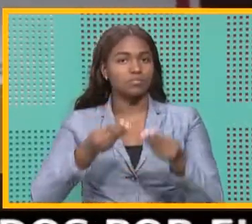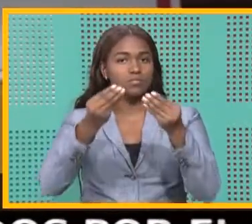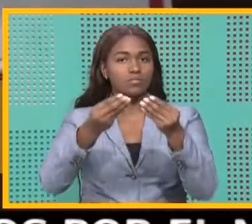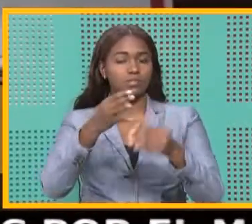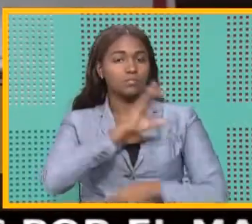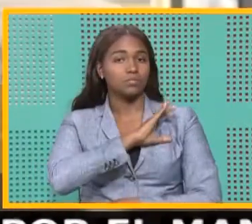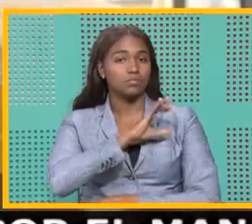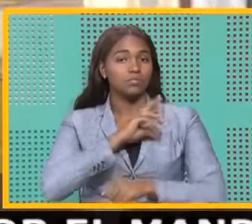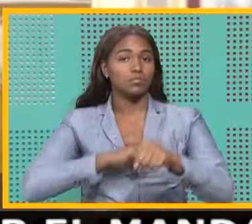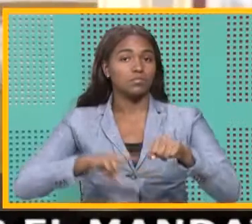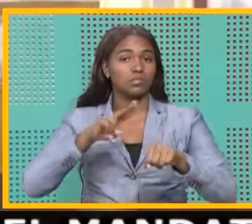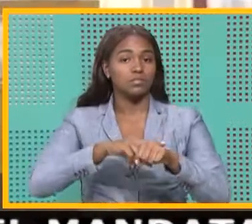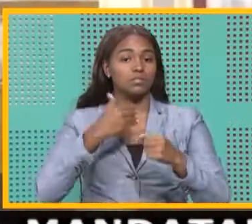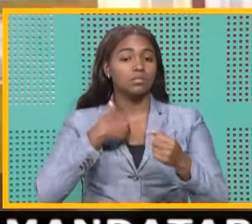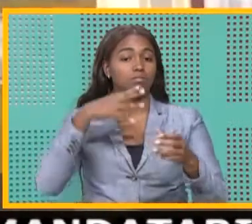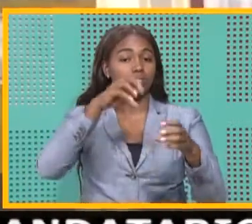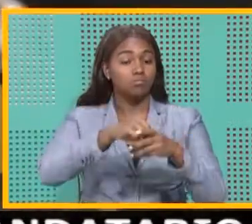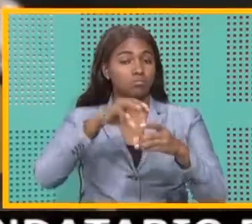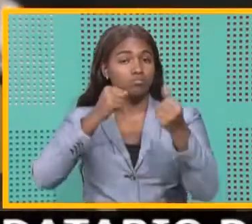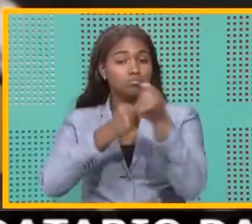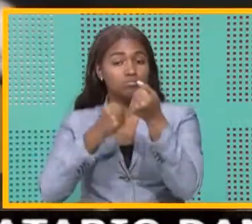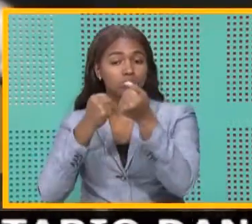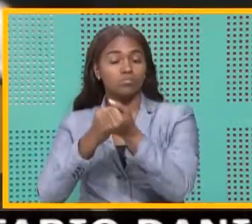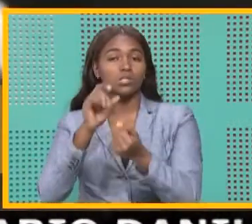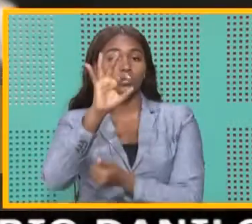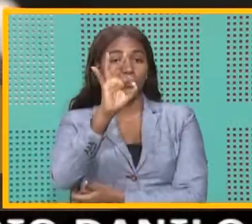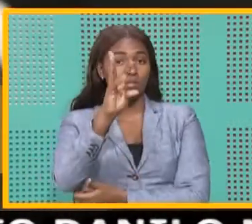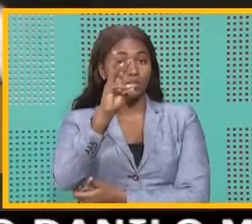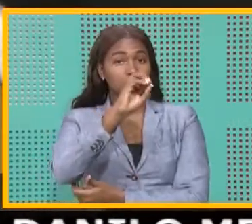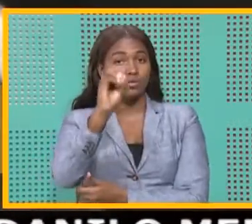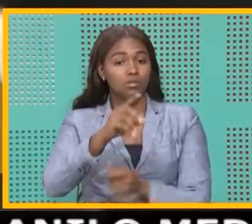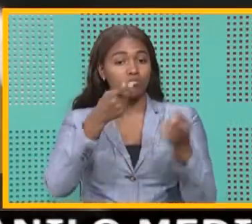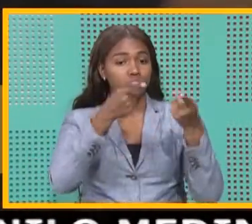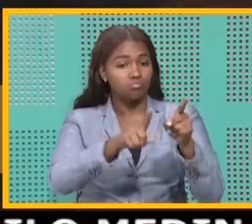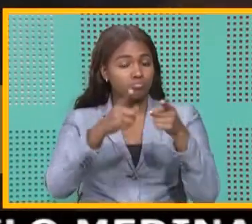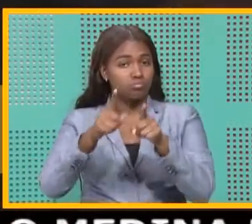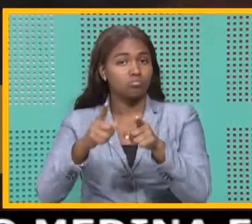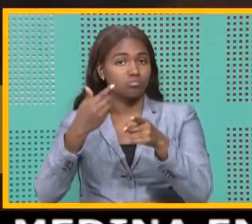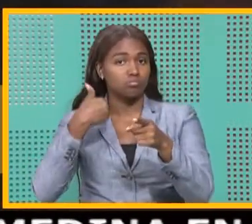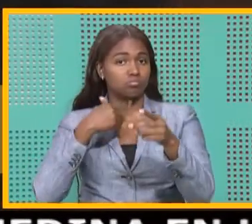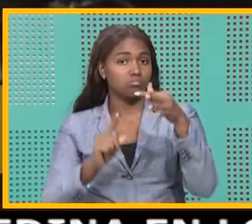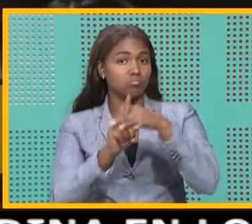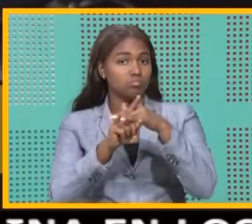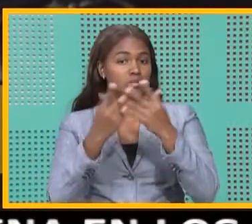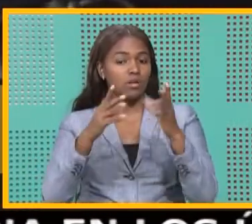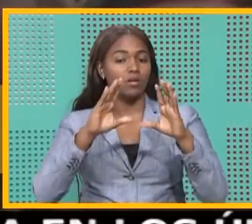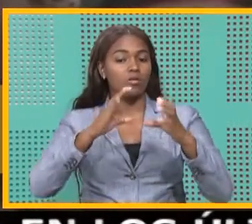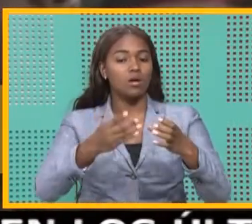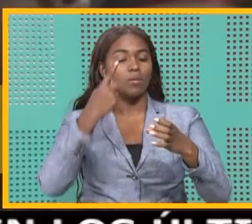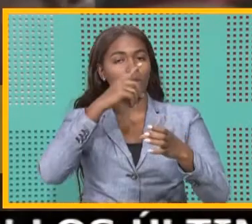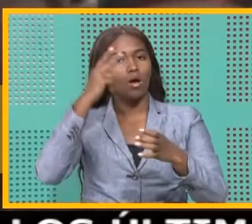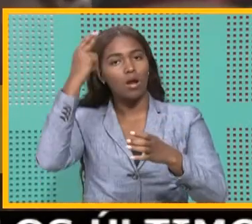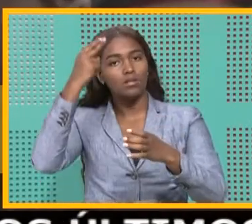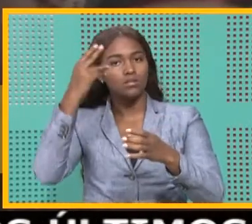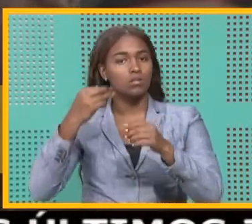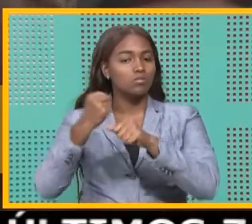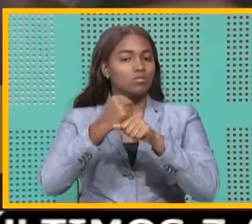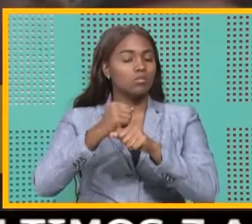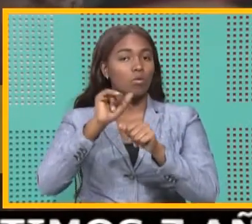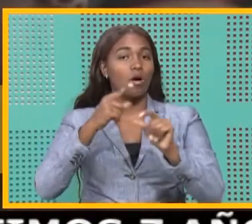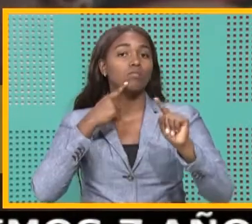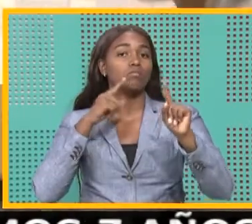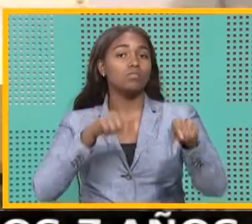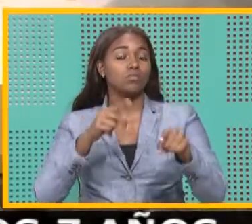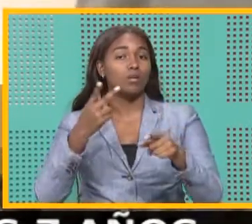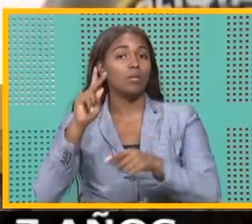Policía Nacional una participación en el 96% de los casos, agencia que por razones de seguridad y de orden